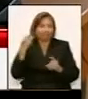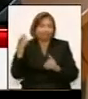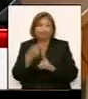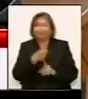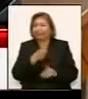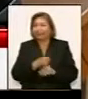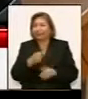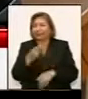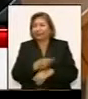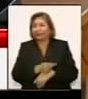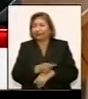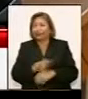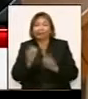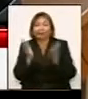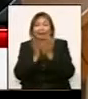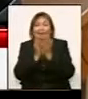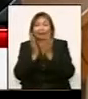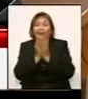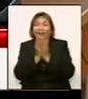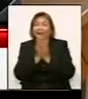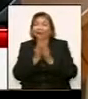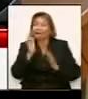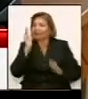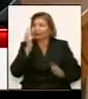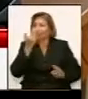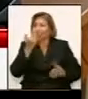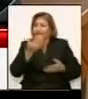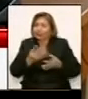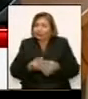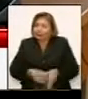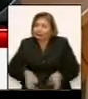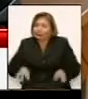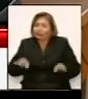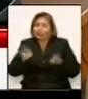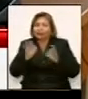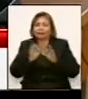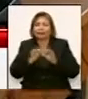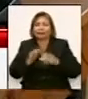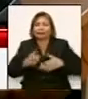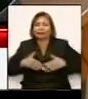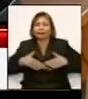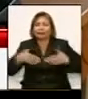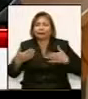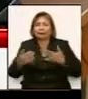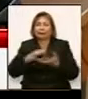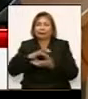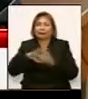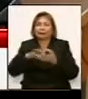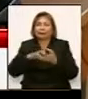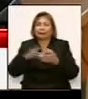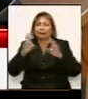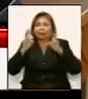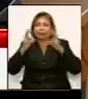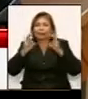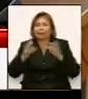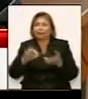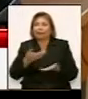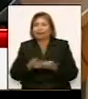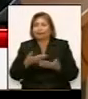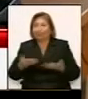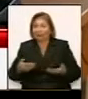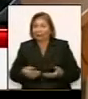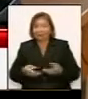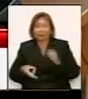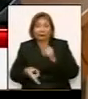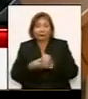y el tema de educación nos sigue pareciendo muy importante poder involucrar más temática de derechos digitales en